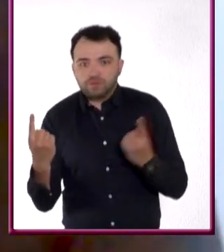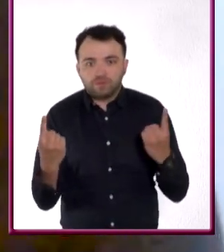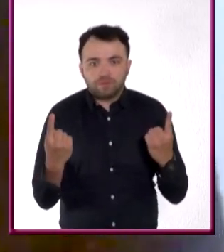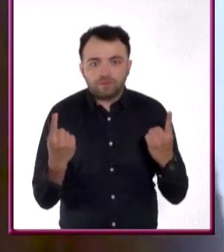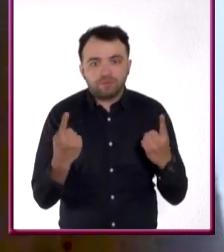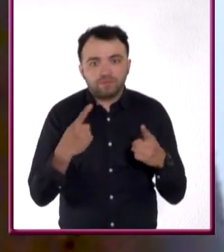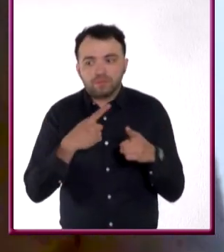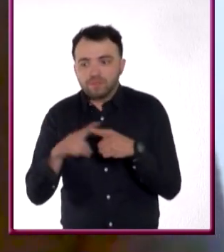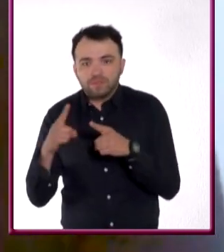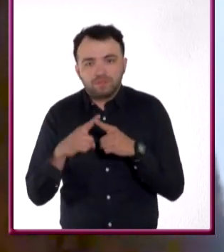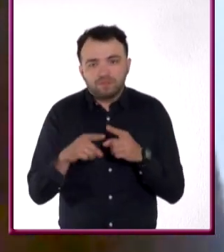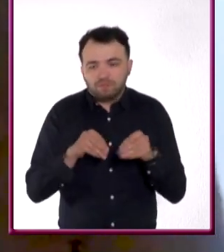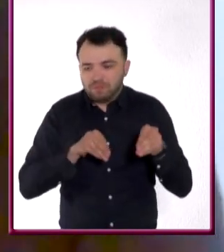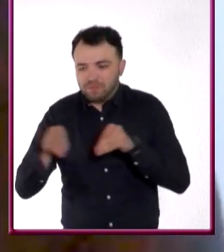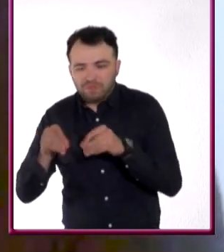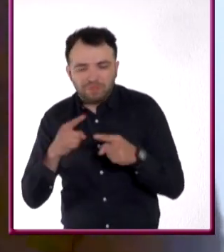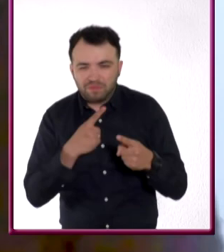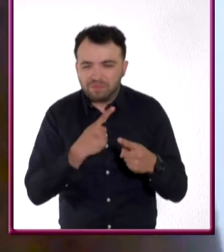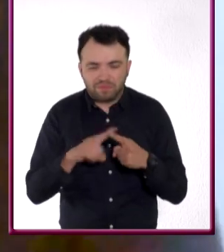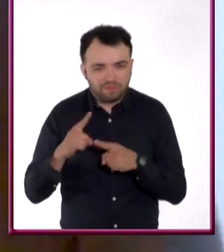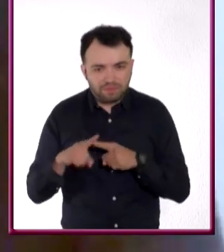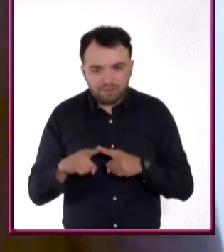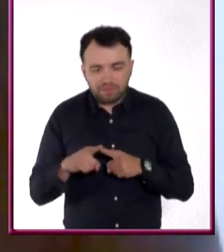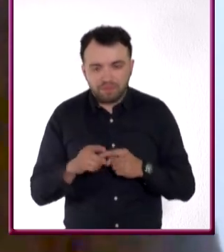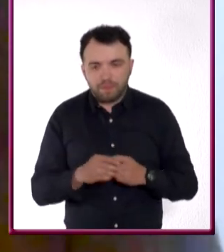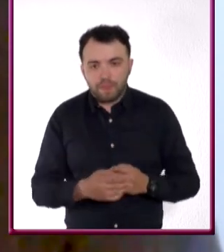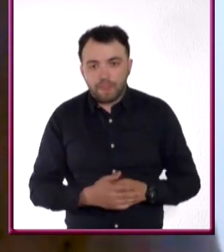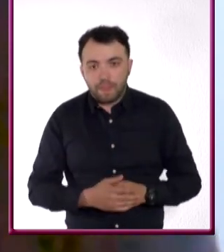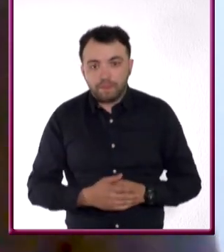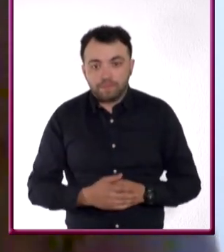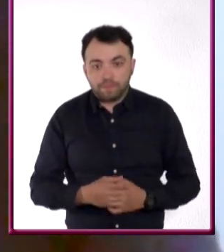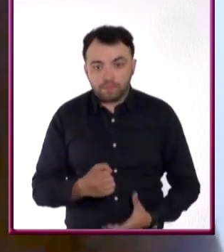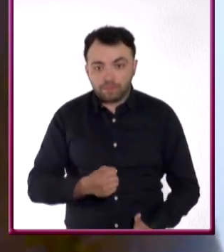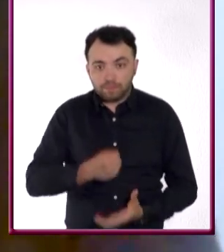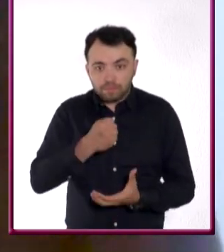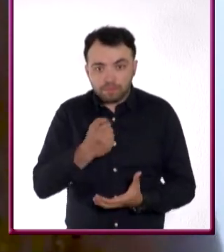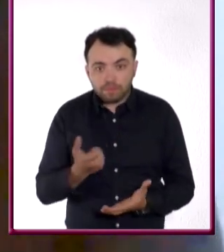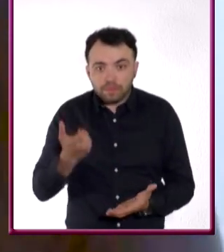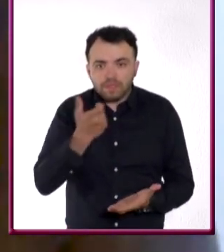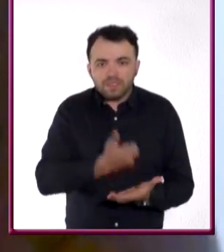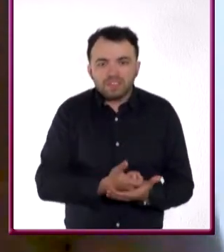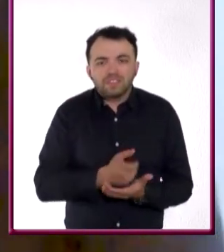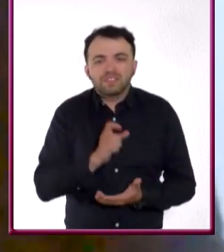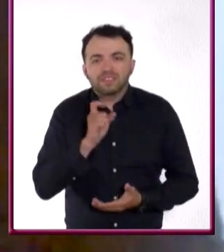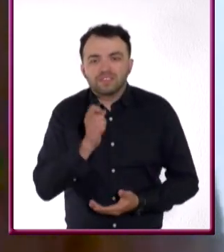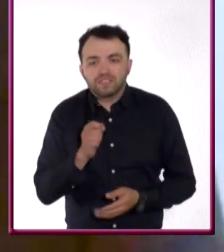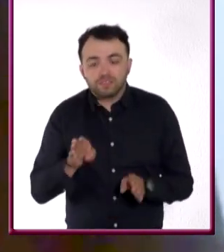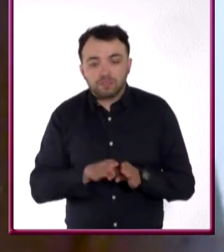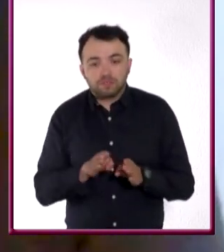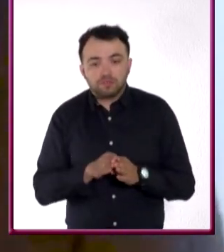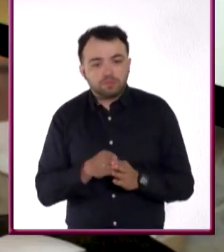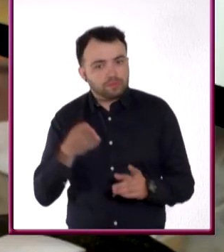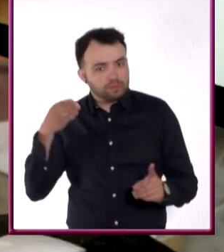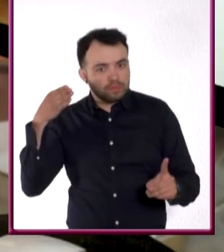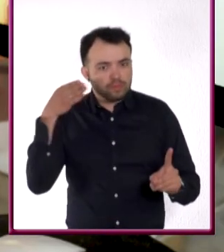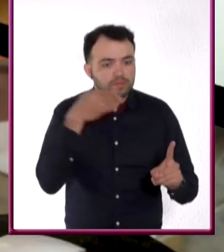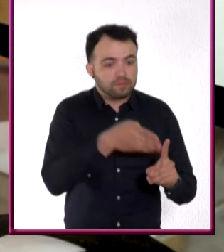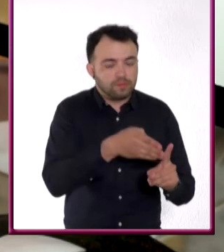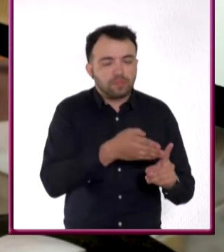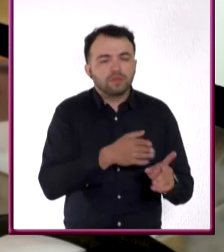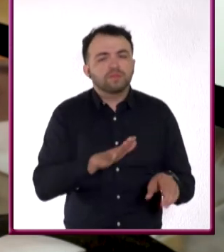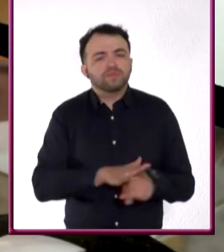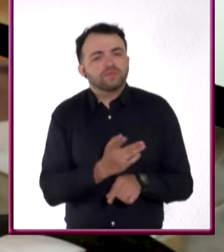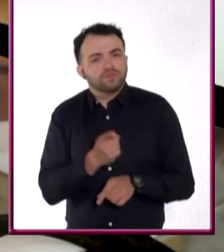otra es de diferente modo, ¿no? Es un modo distinto. En la bolsa de valores, la intermediación es directa porque